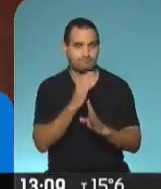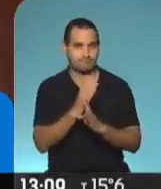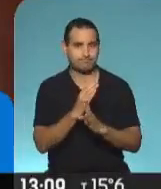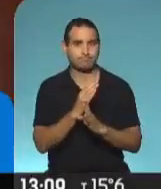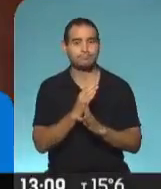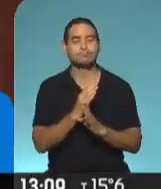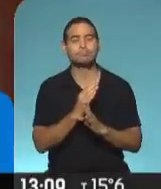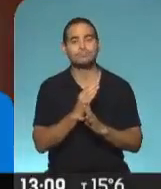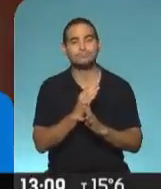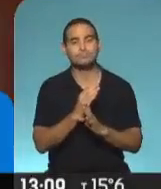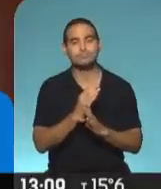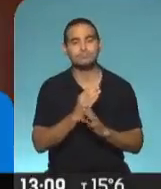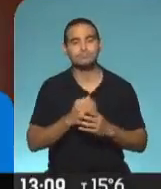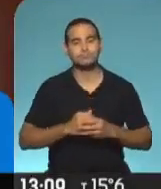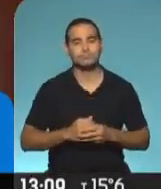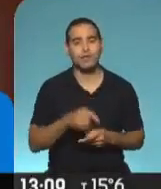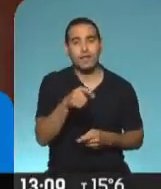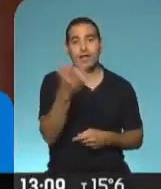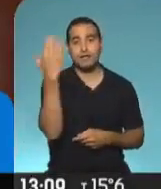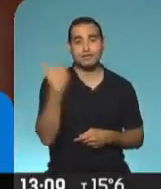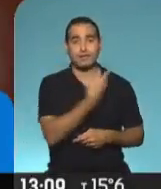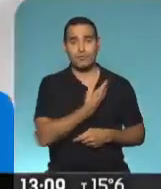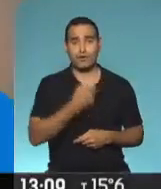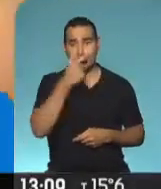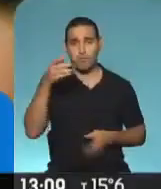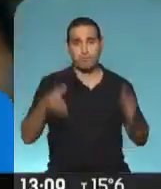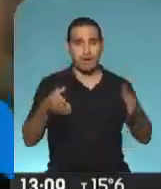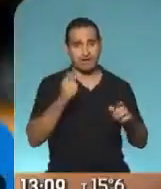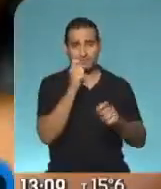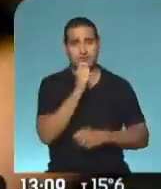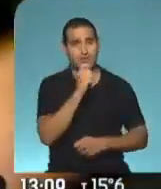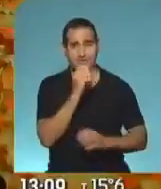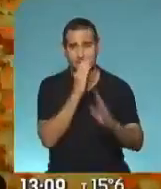parece haber sido vigilado durante la gestión de Mauricio Macri.